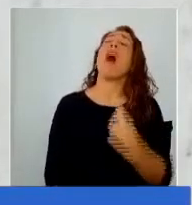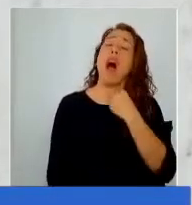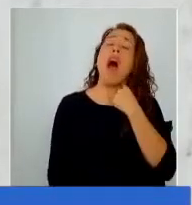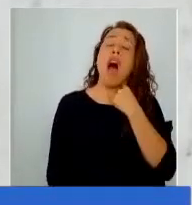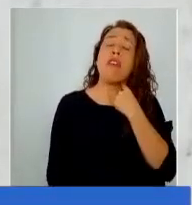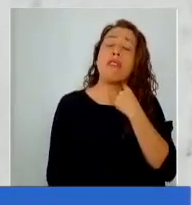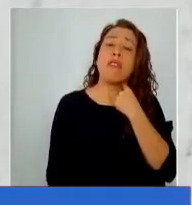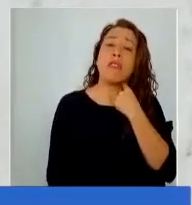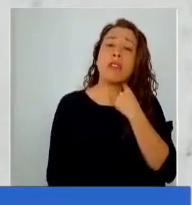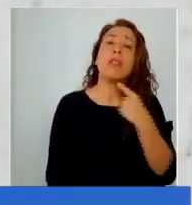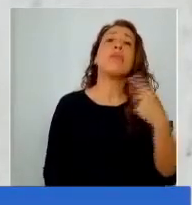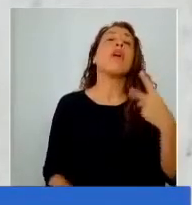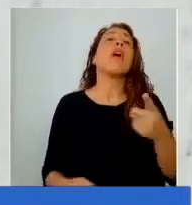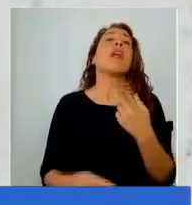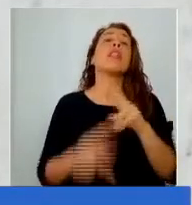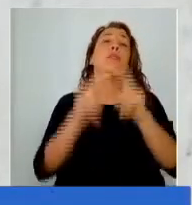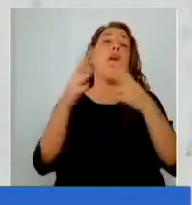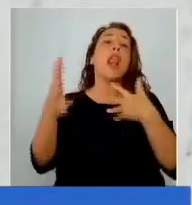naturaleza